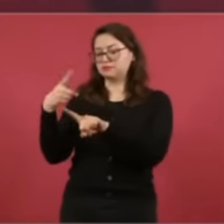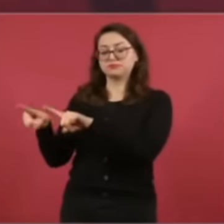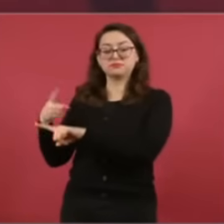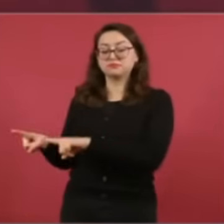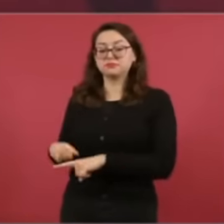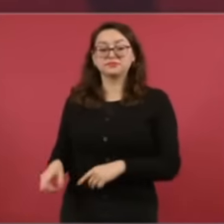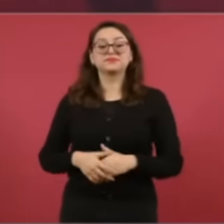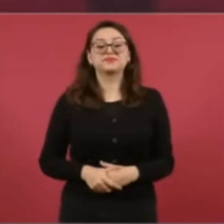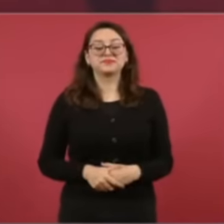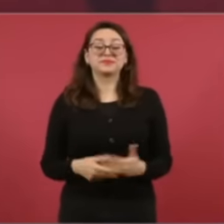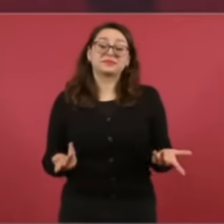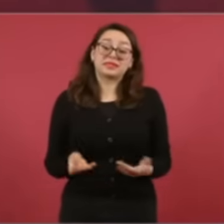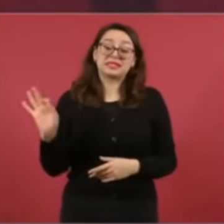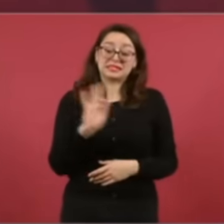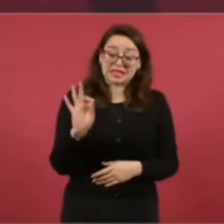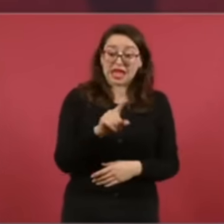a ver, los jóvenes,